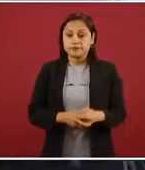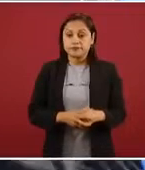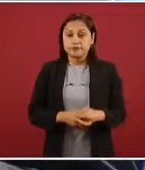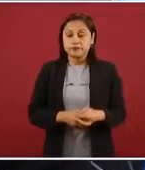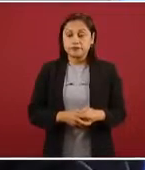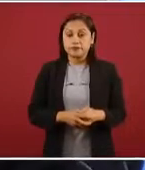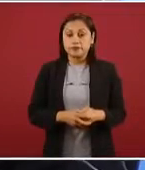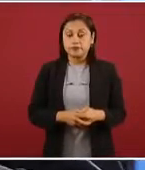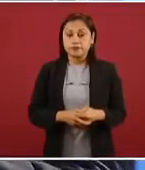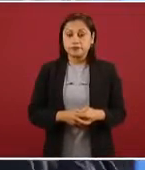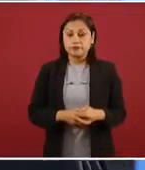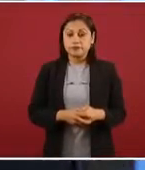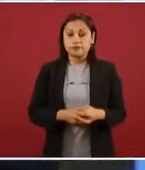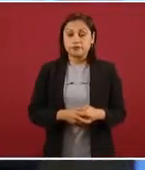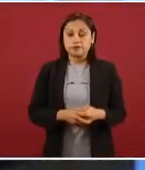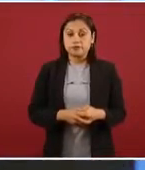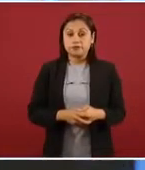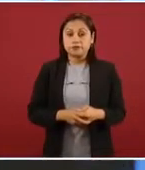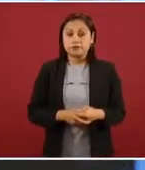representemos